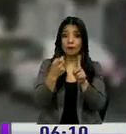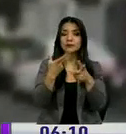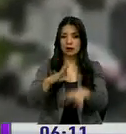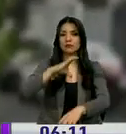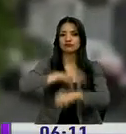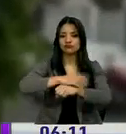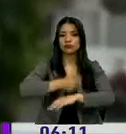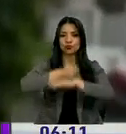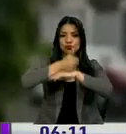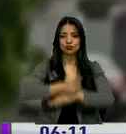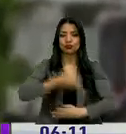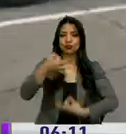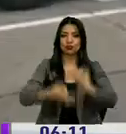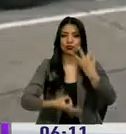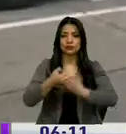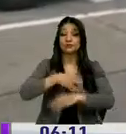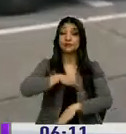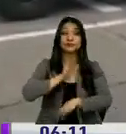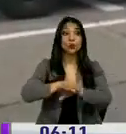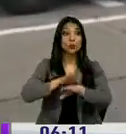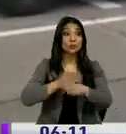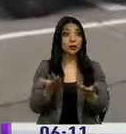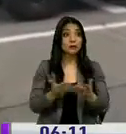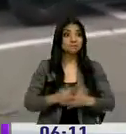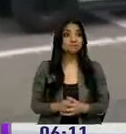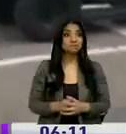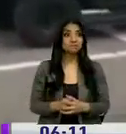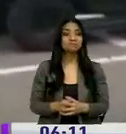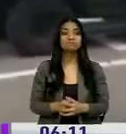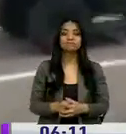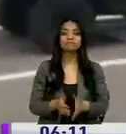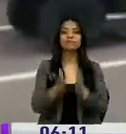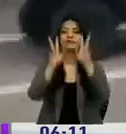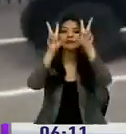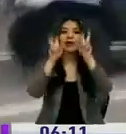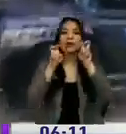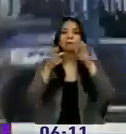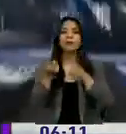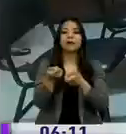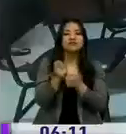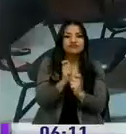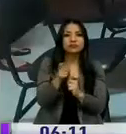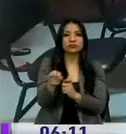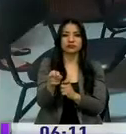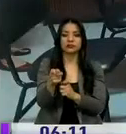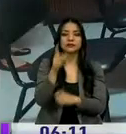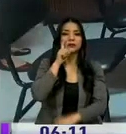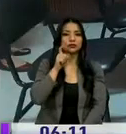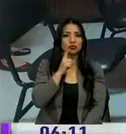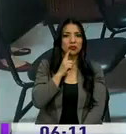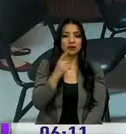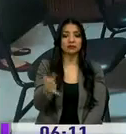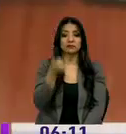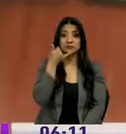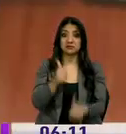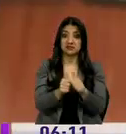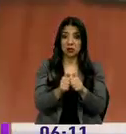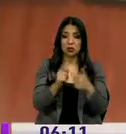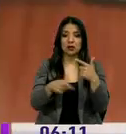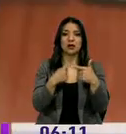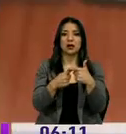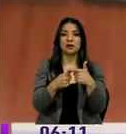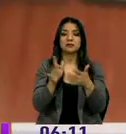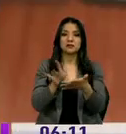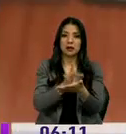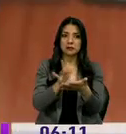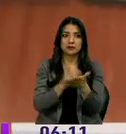de justicia, está acusado del presunto delito de extorsión sexual. Entre las evidencias de equipos celulares, una tablet, tarjetas de memoria